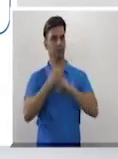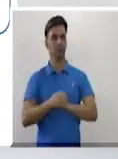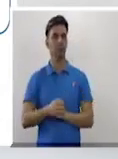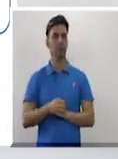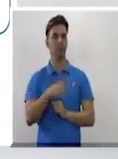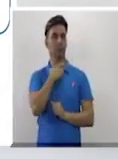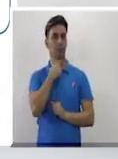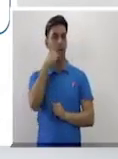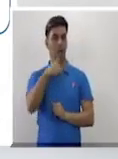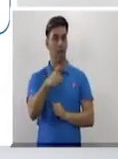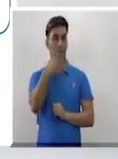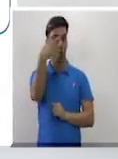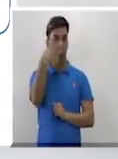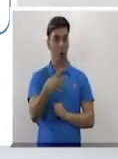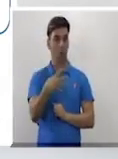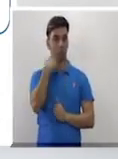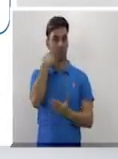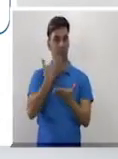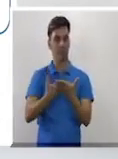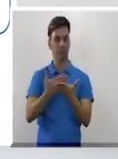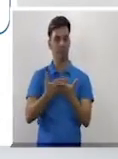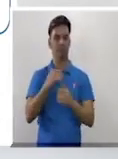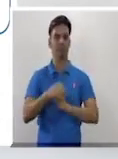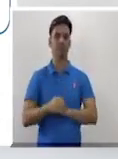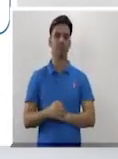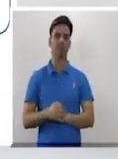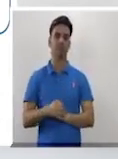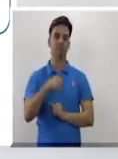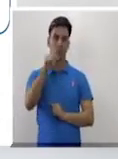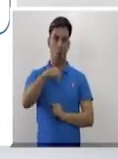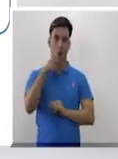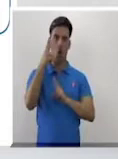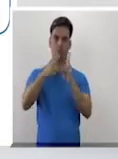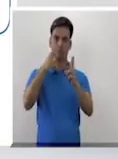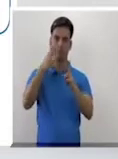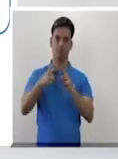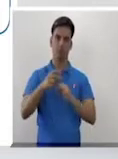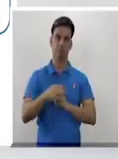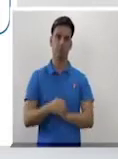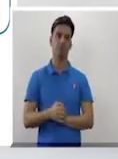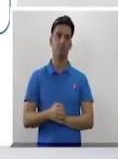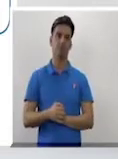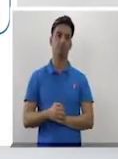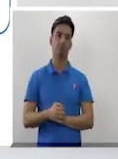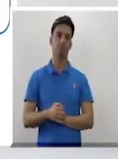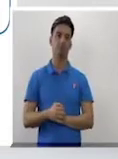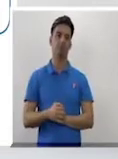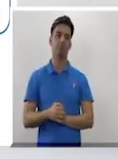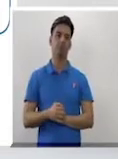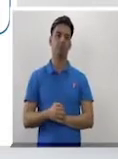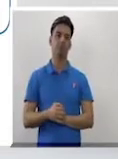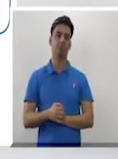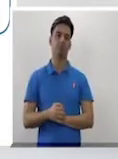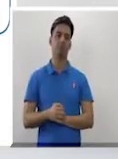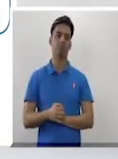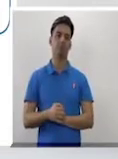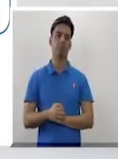funciones que están representadas y las condiciones que te hemos ido ofreciendo para identificar.